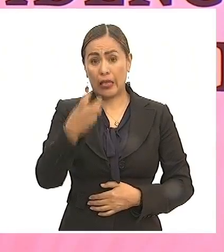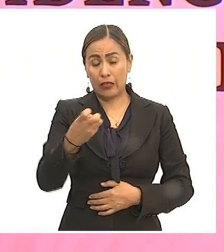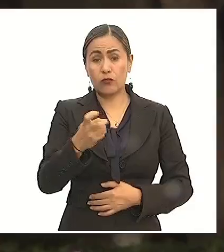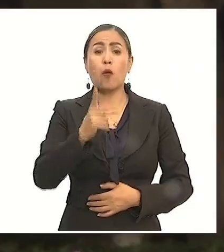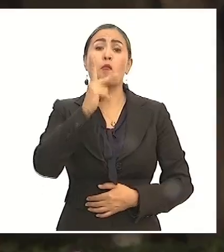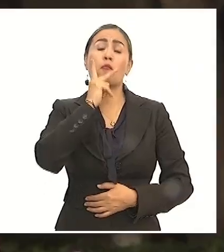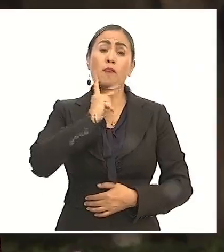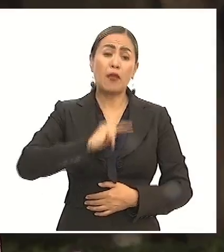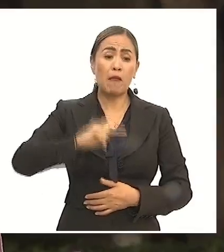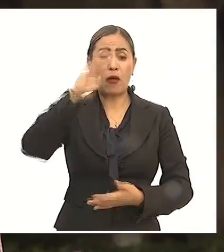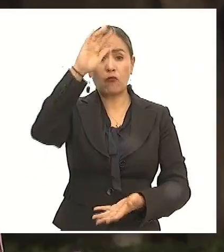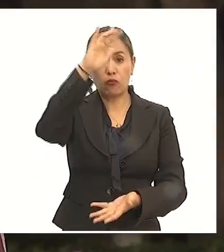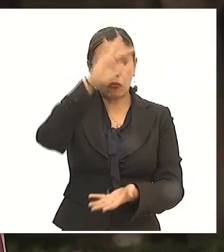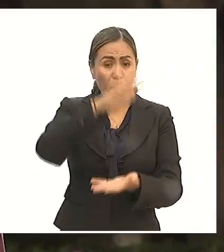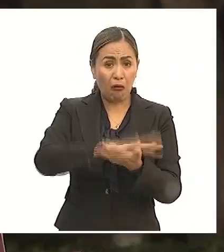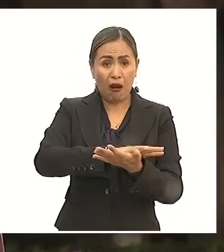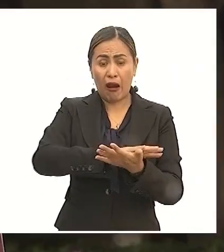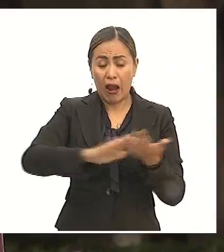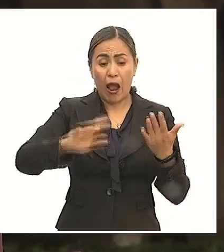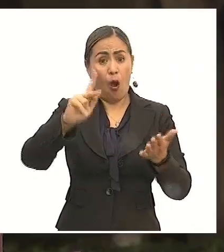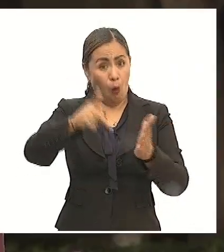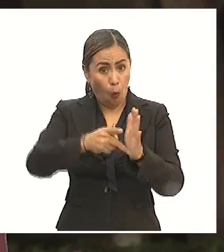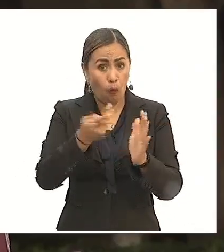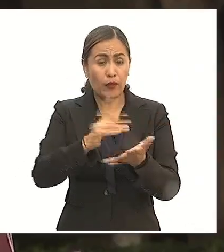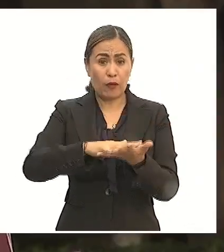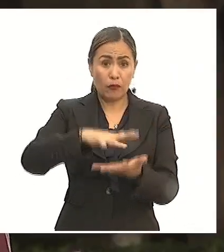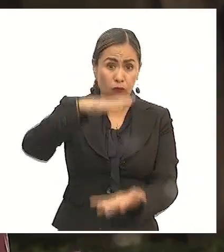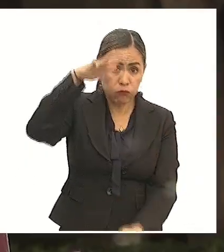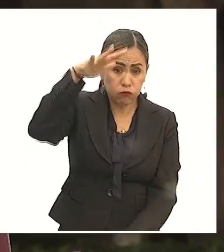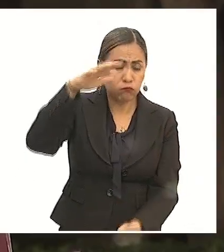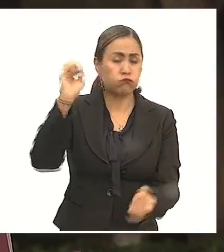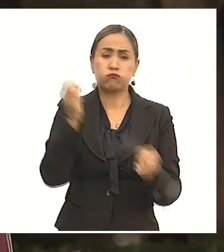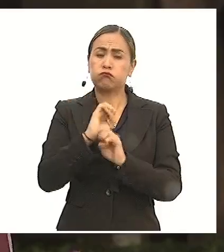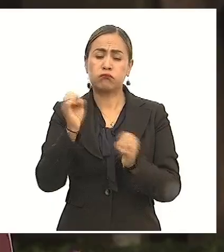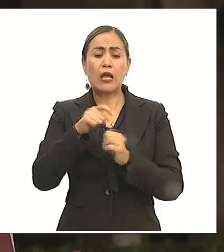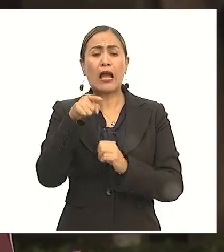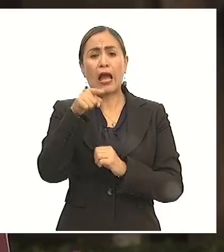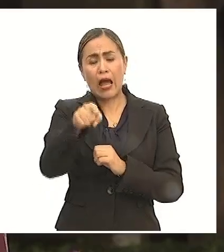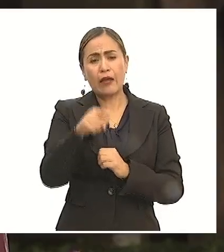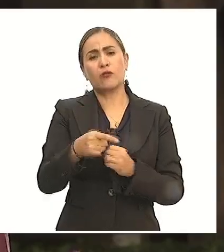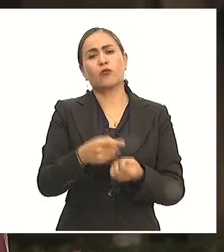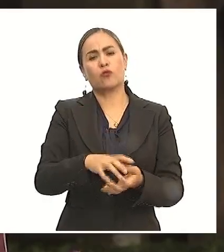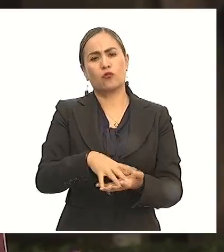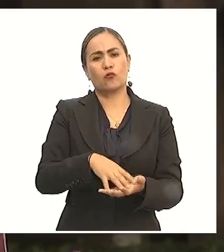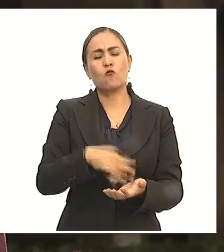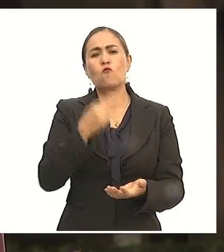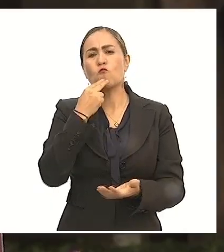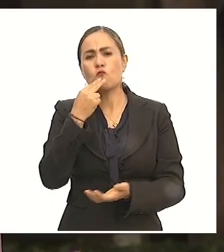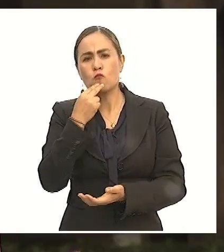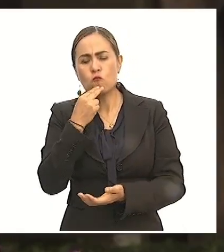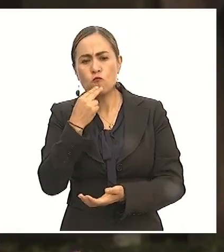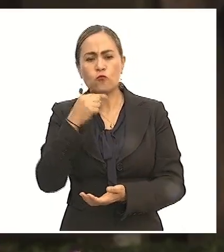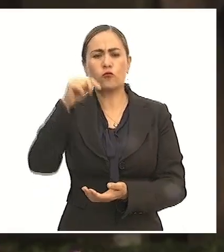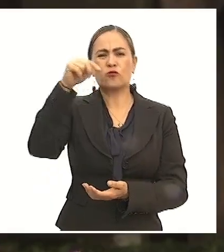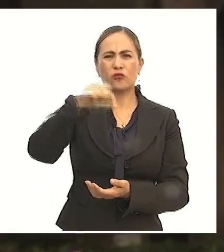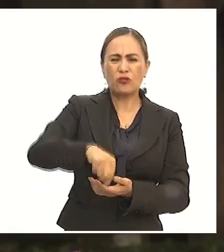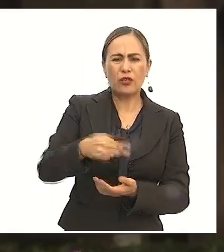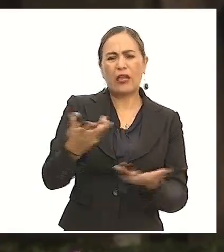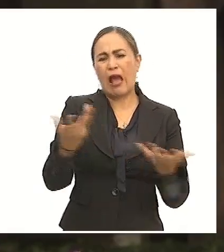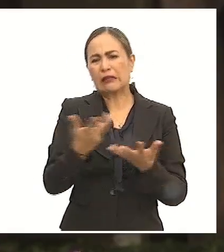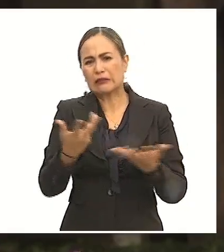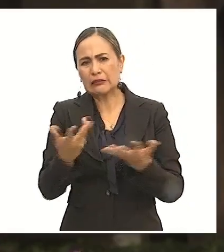renovable, máxime si su transformación y consumo ocasionan daños a la